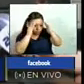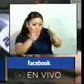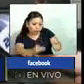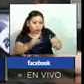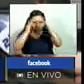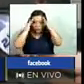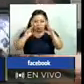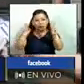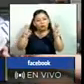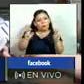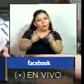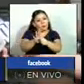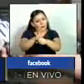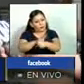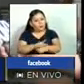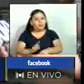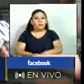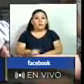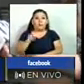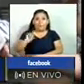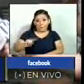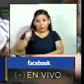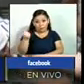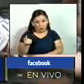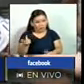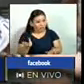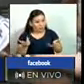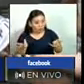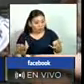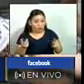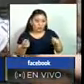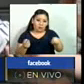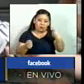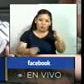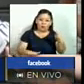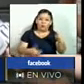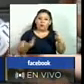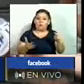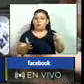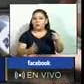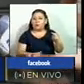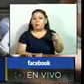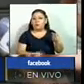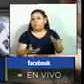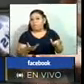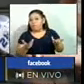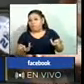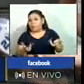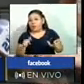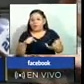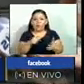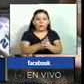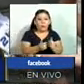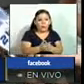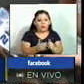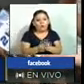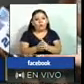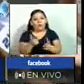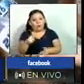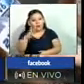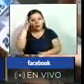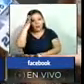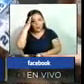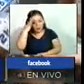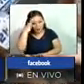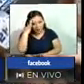relacionada a la pandemia de COVID primero los especialistas que hoy por hoy hemos tenido deficiencias son ustedes